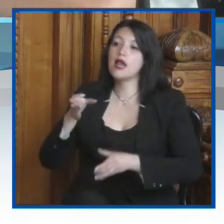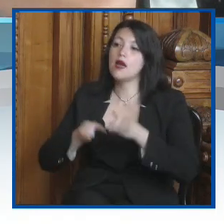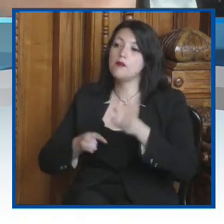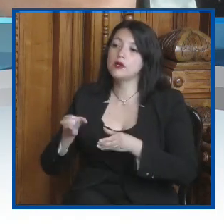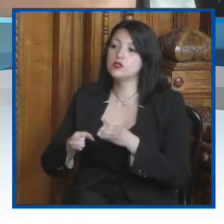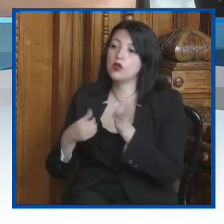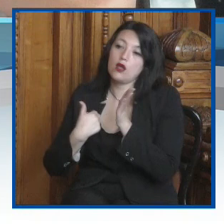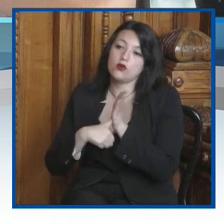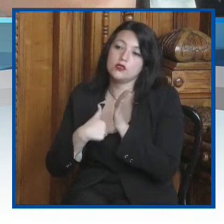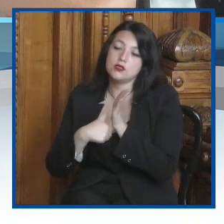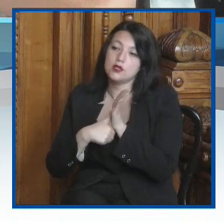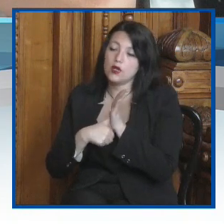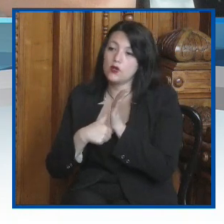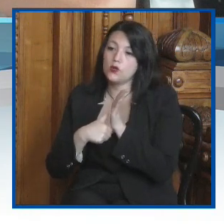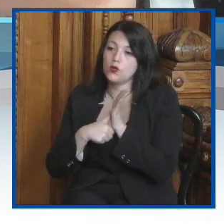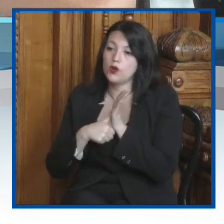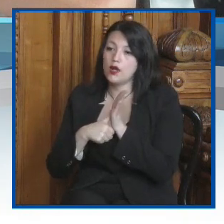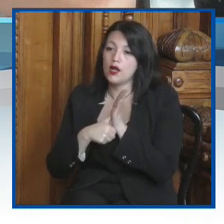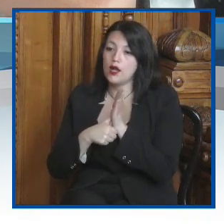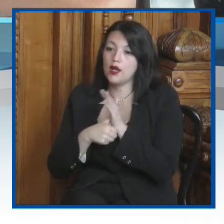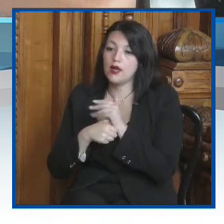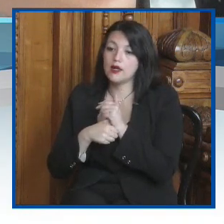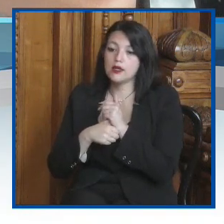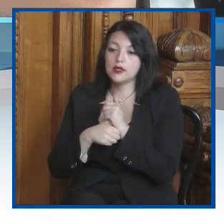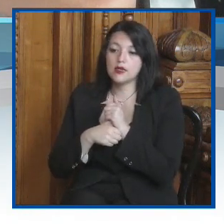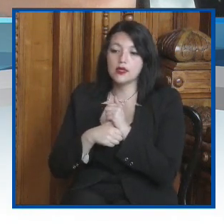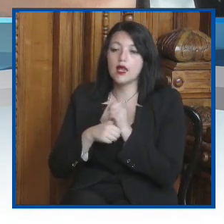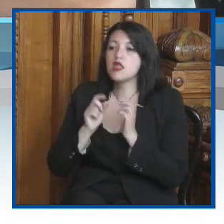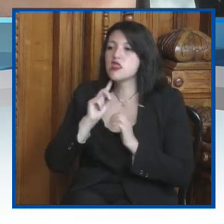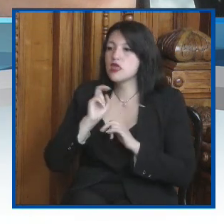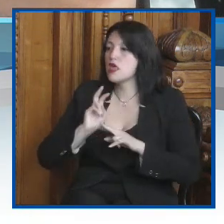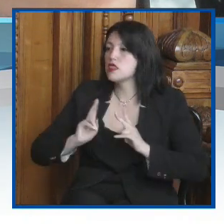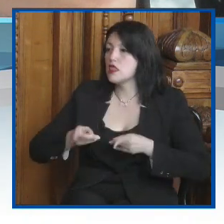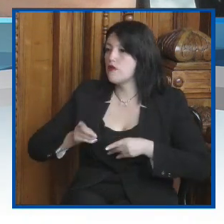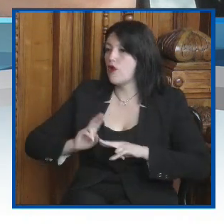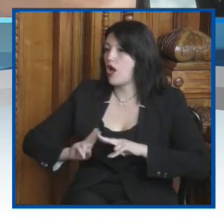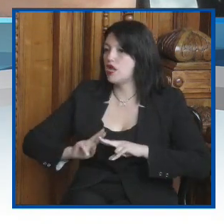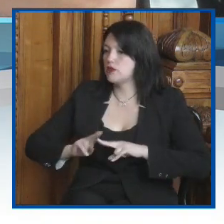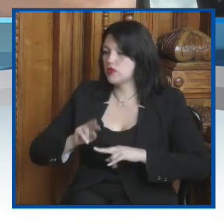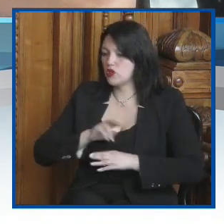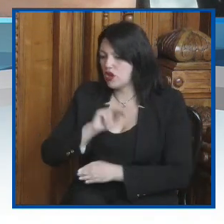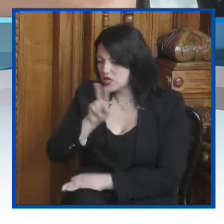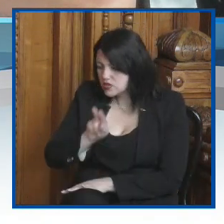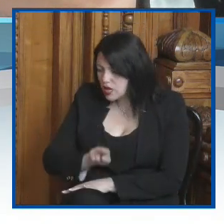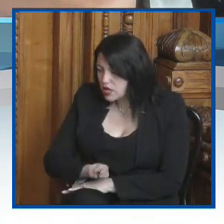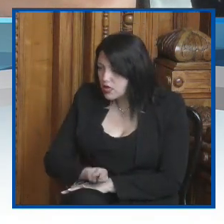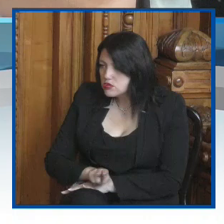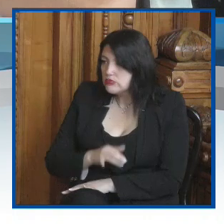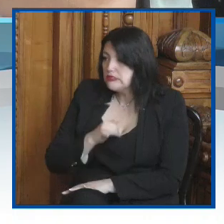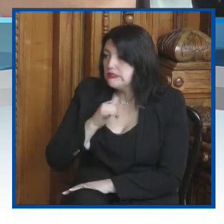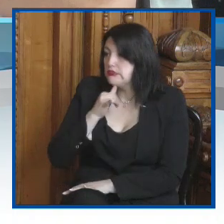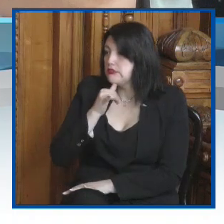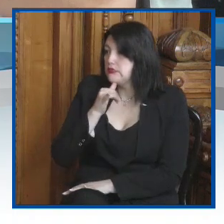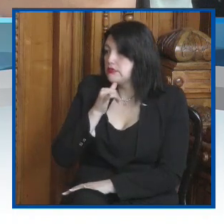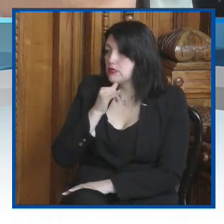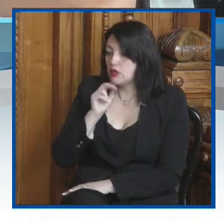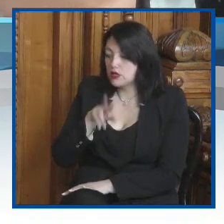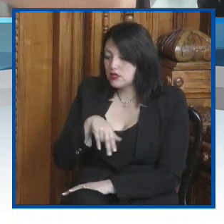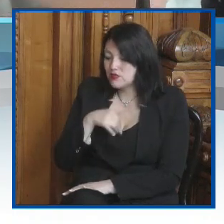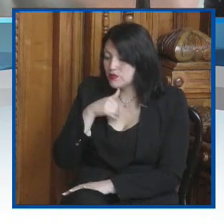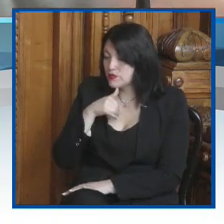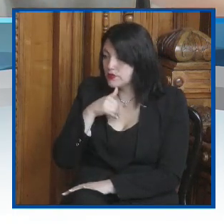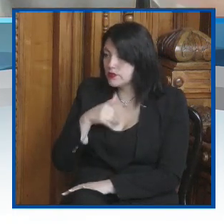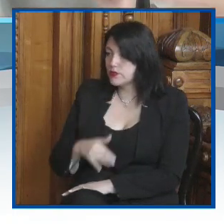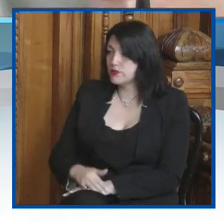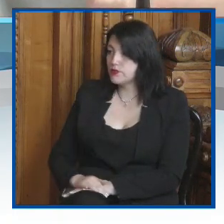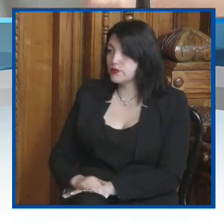cédula en la mesa de entrada de juzgado y nos decía, ¿y qué tengo que hacer? Porque todo esto que dice acá, no sé qué es lo que tengo que hacer.